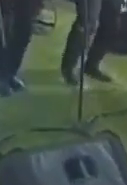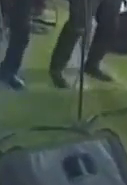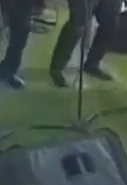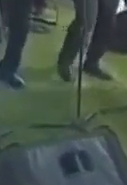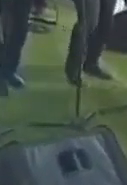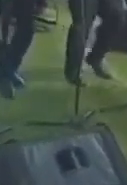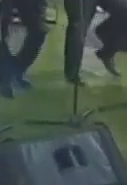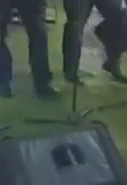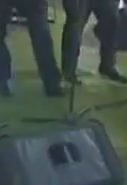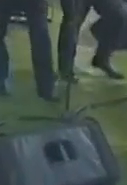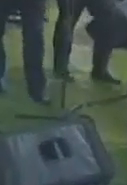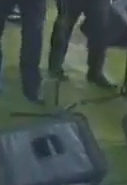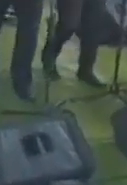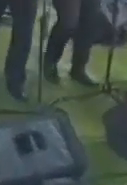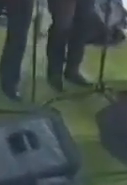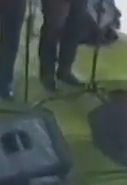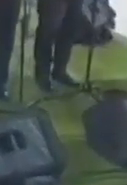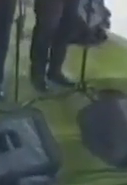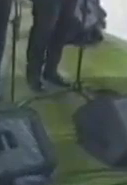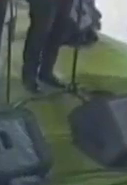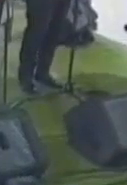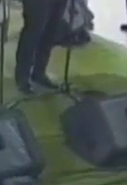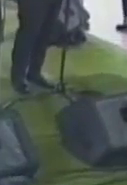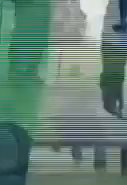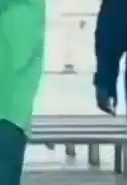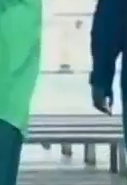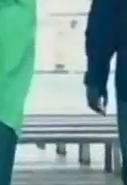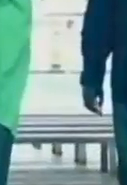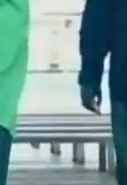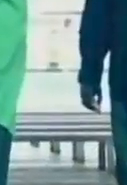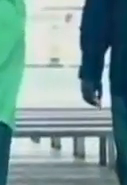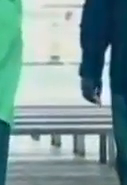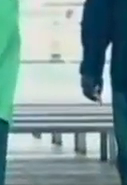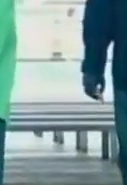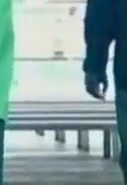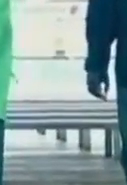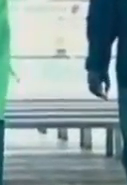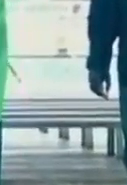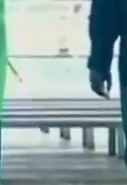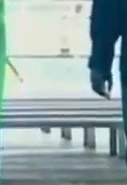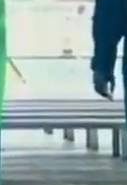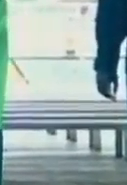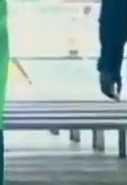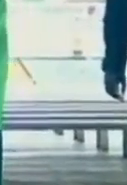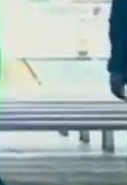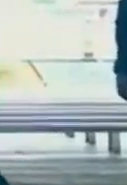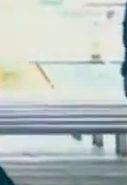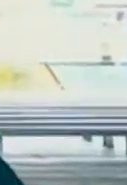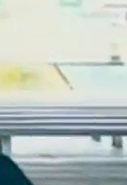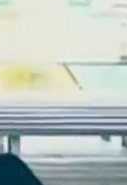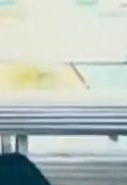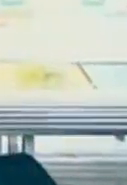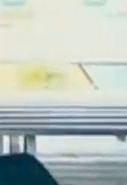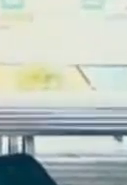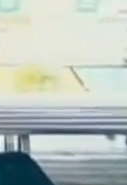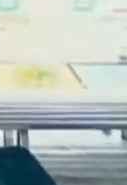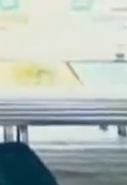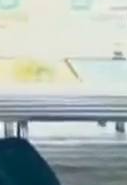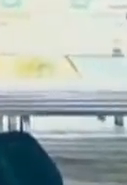aquí somos luchadores para que sepáis. ¡Feliz Navidad! ¡Feliz Navidad!